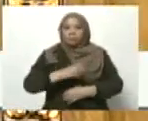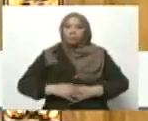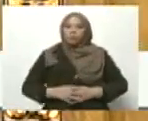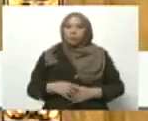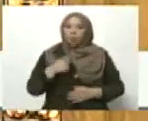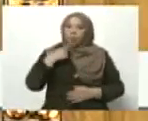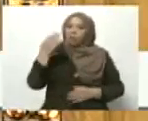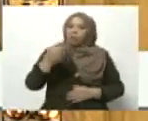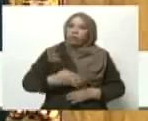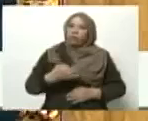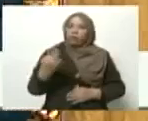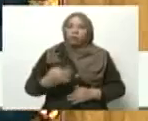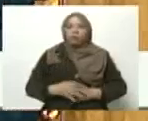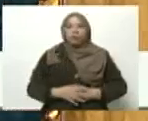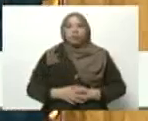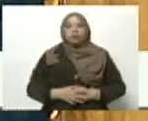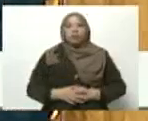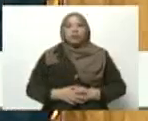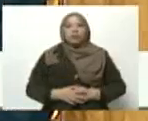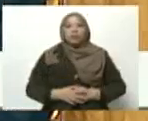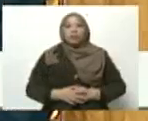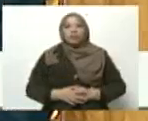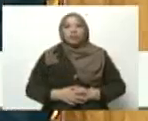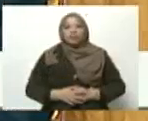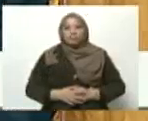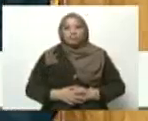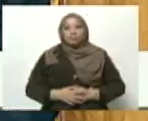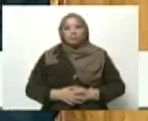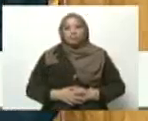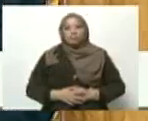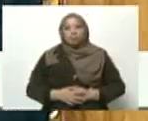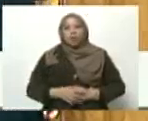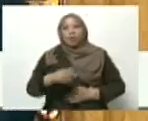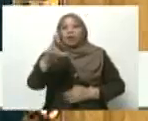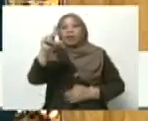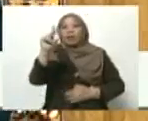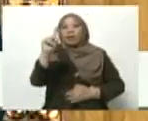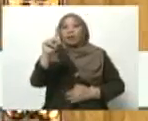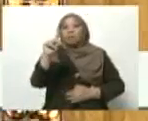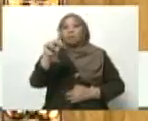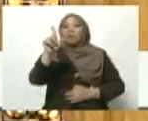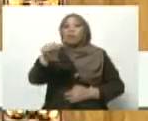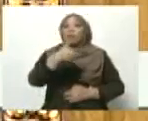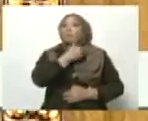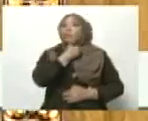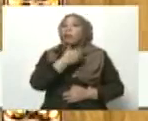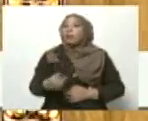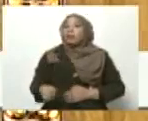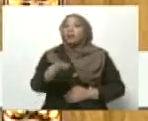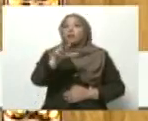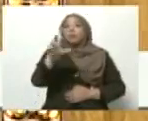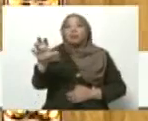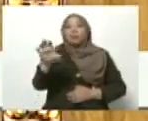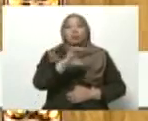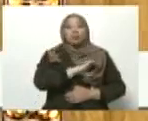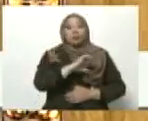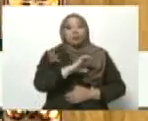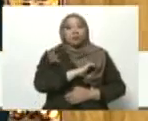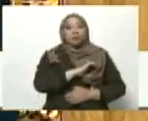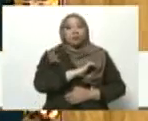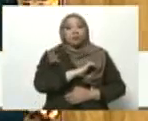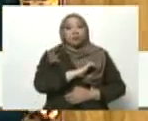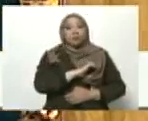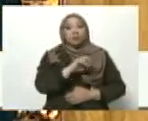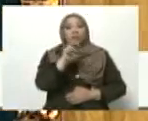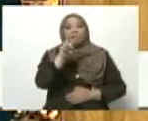verdad parangón. El tercer ataque fracasó el 23 de enero, ¿verdad? El tercer ataque